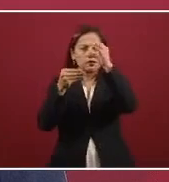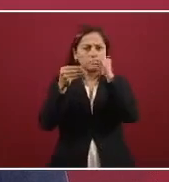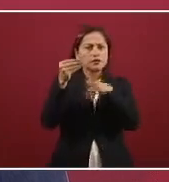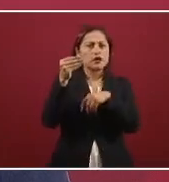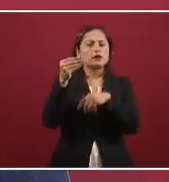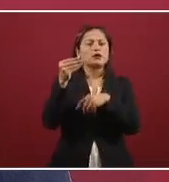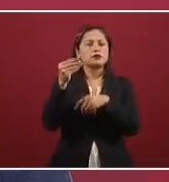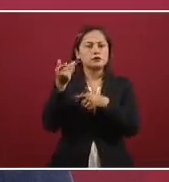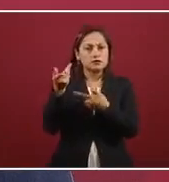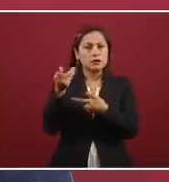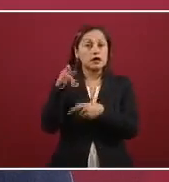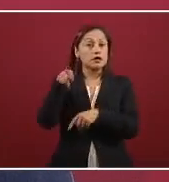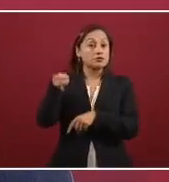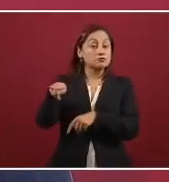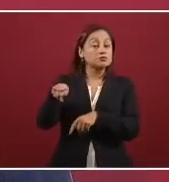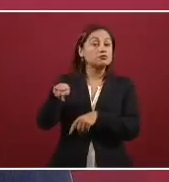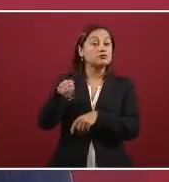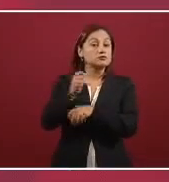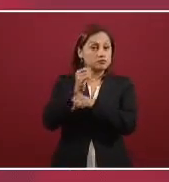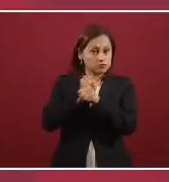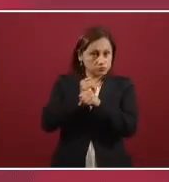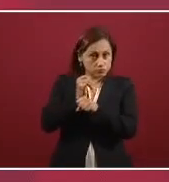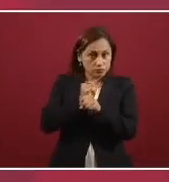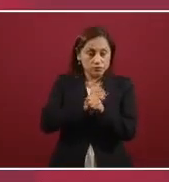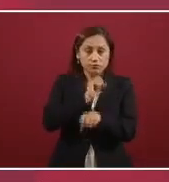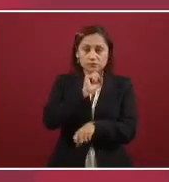la investigación y